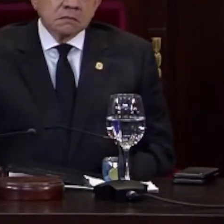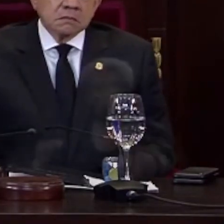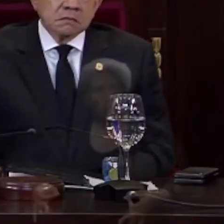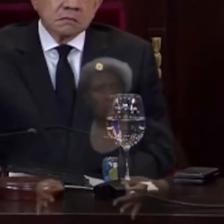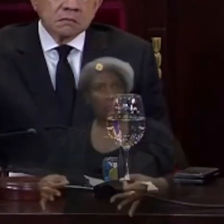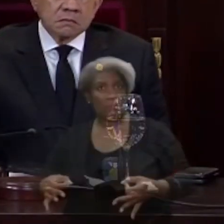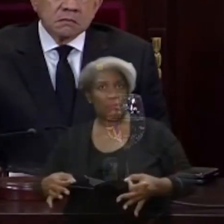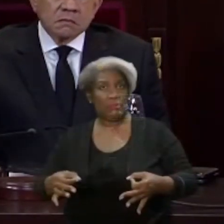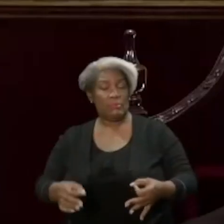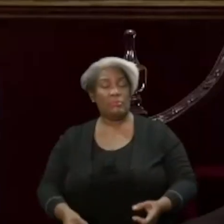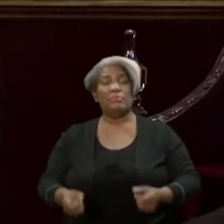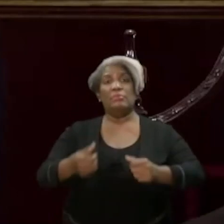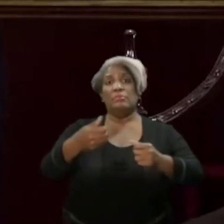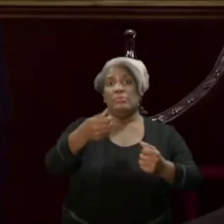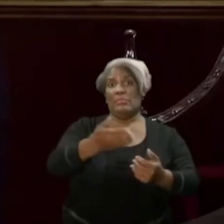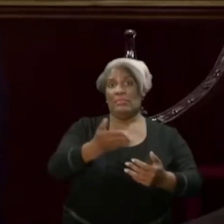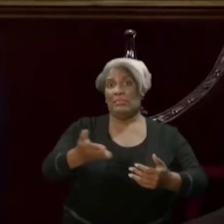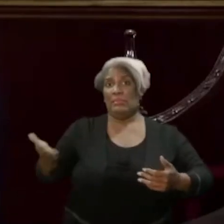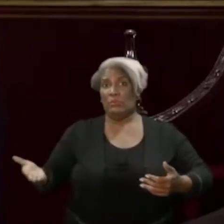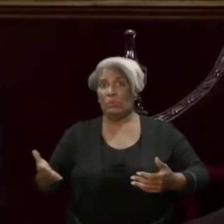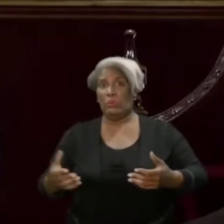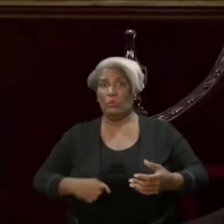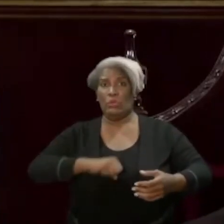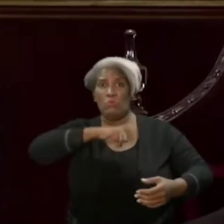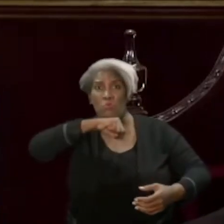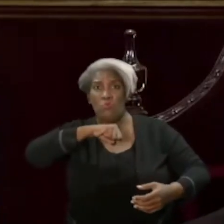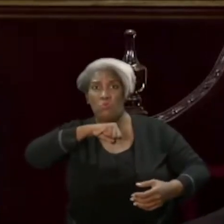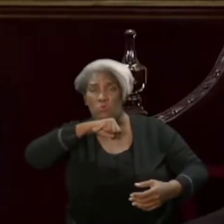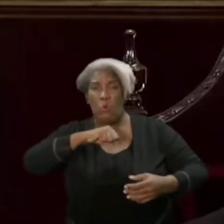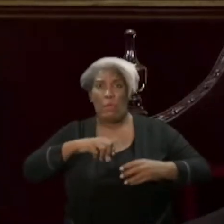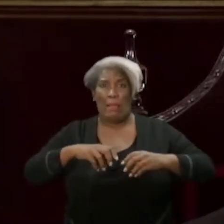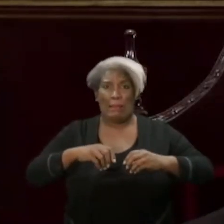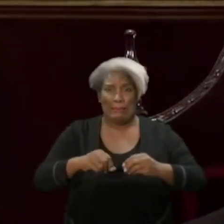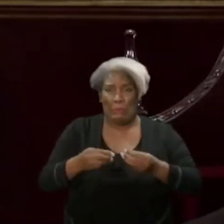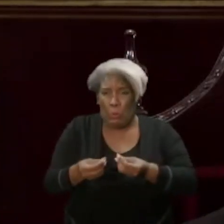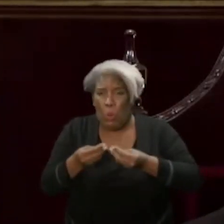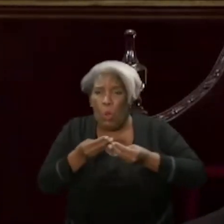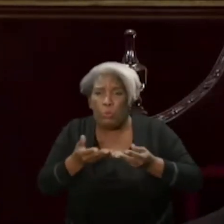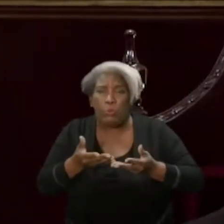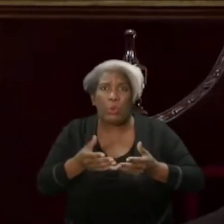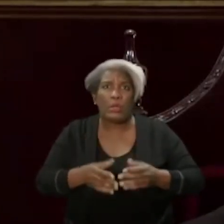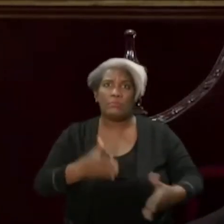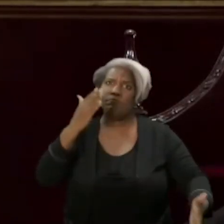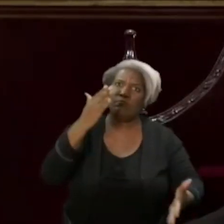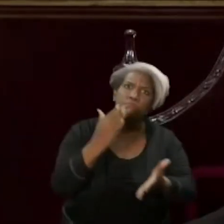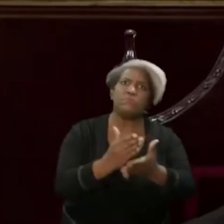la extracción de material de las canteras de los ríos depredados durante décadas.